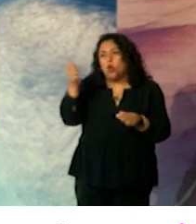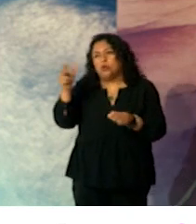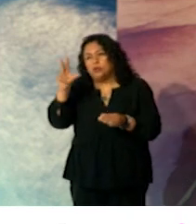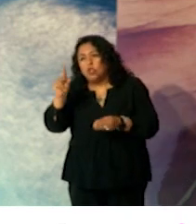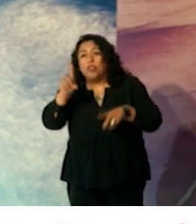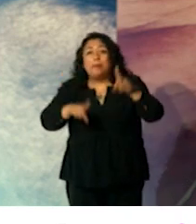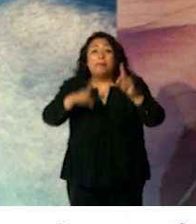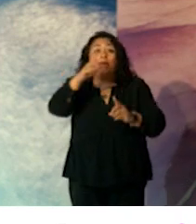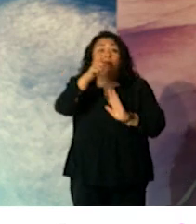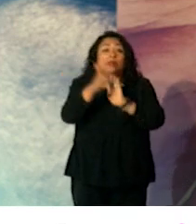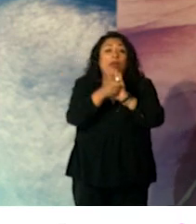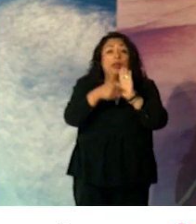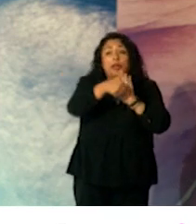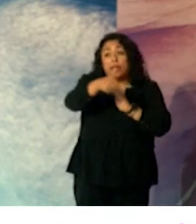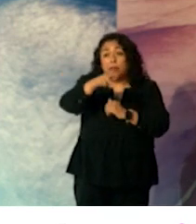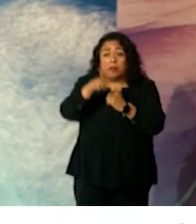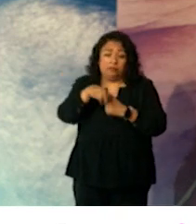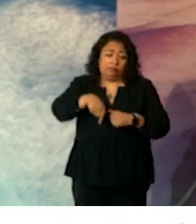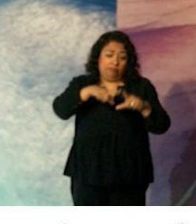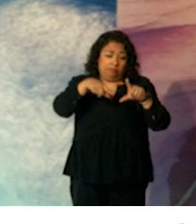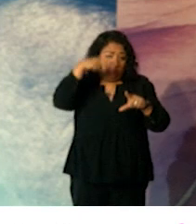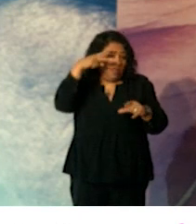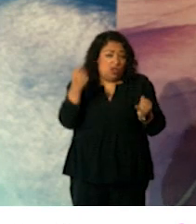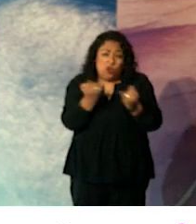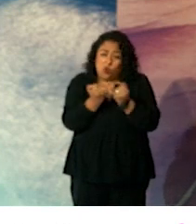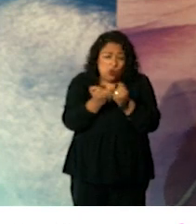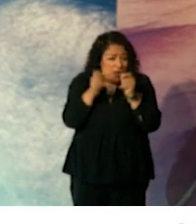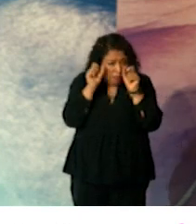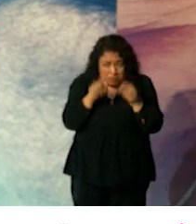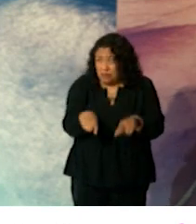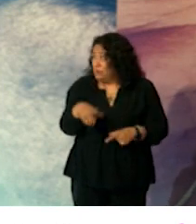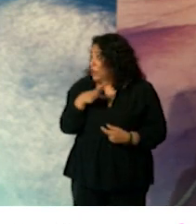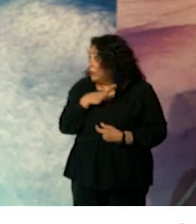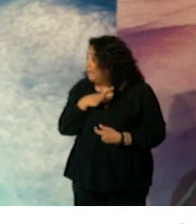de cada país, y aquí en Sentido de México, igual que estamos viendo justo esta